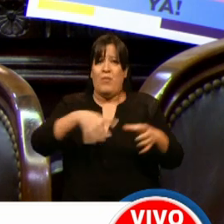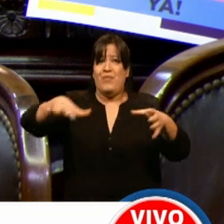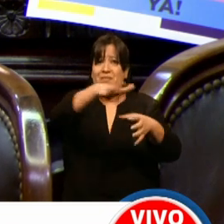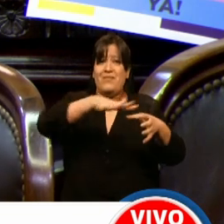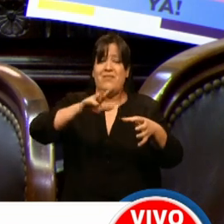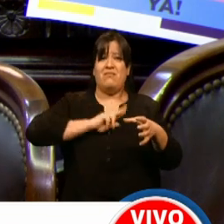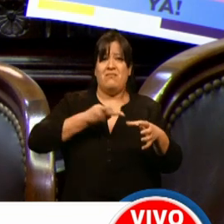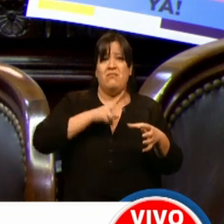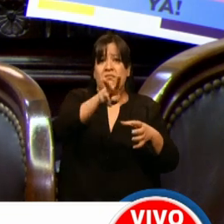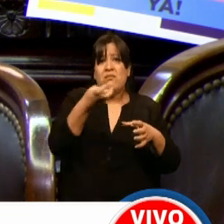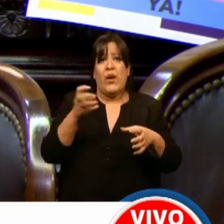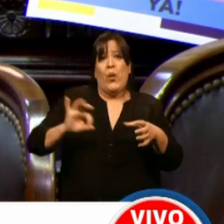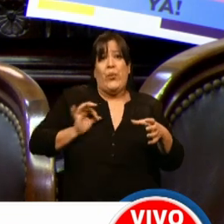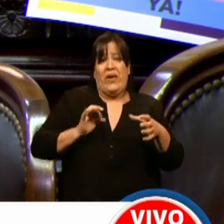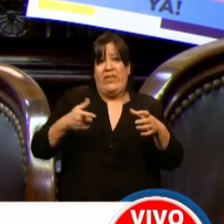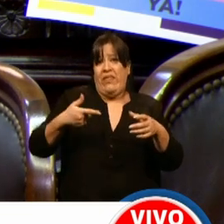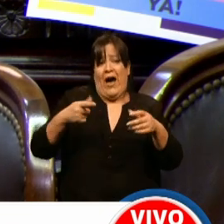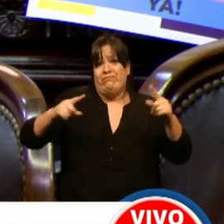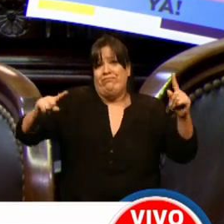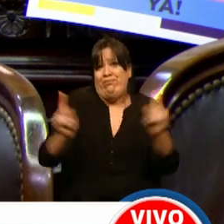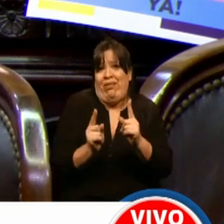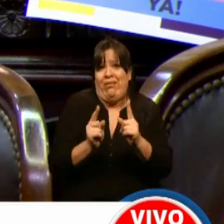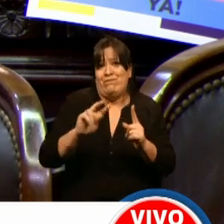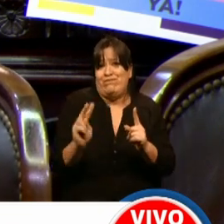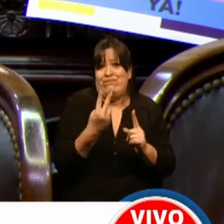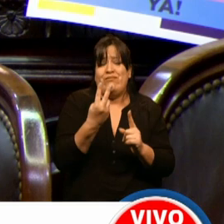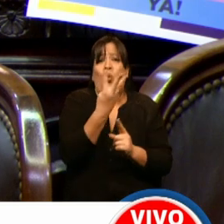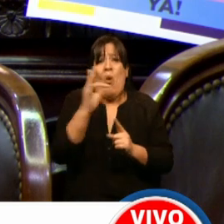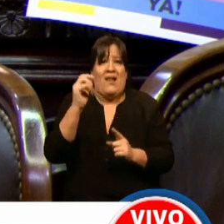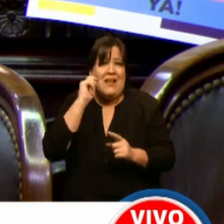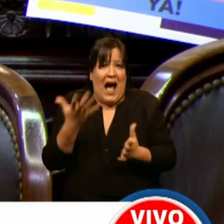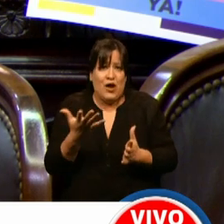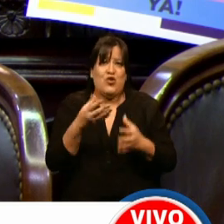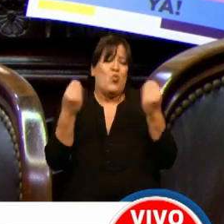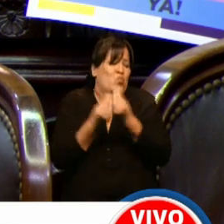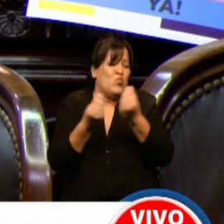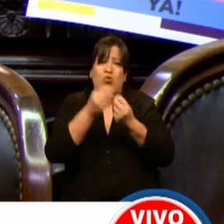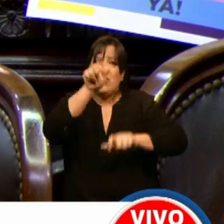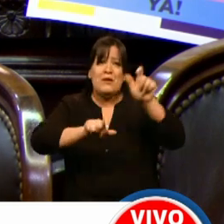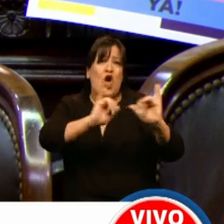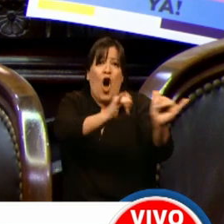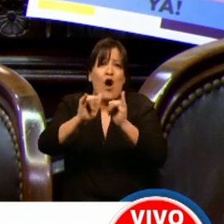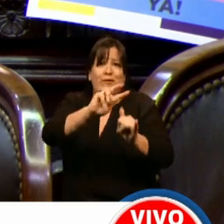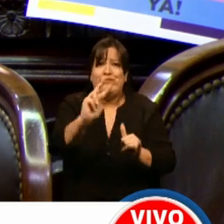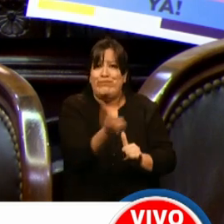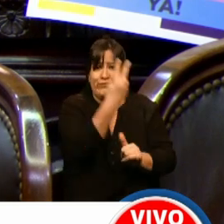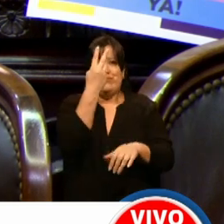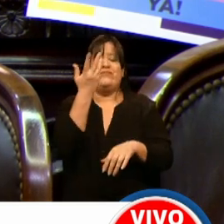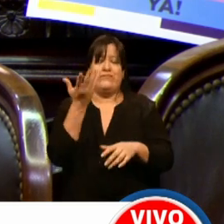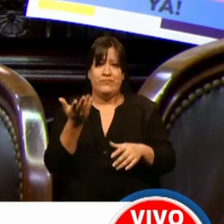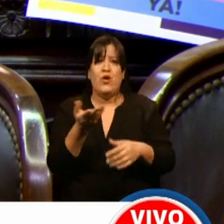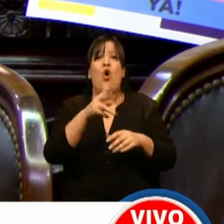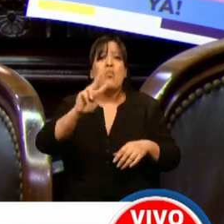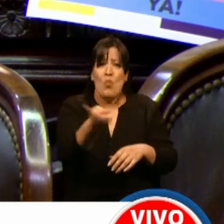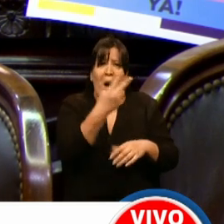expectativa de vida de 40 años como decía recién mónica marcha se ha llevado muchas vidas muy jóvenes por